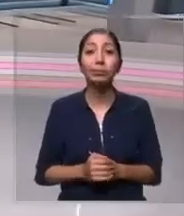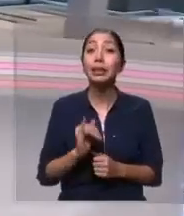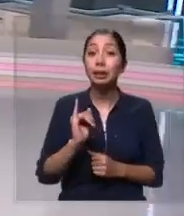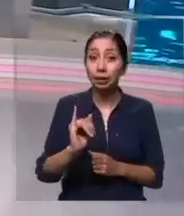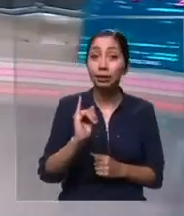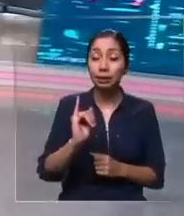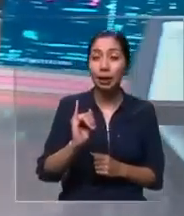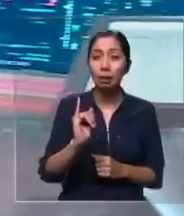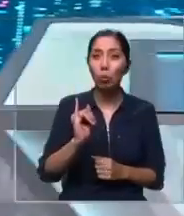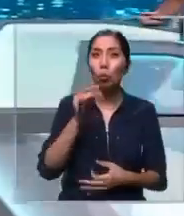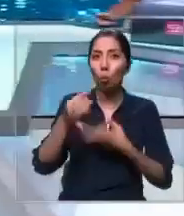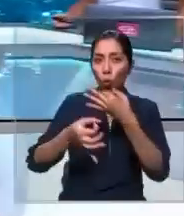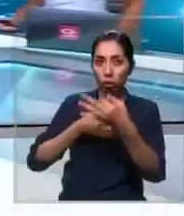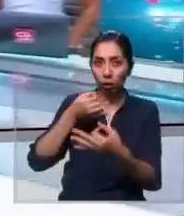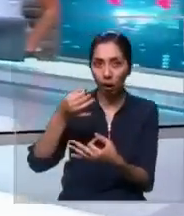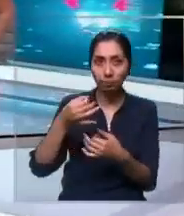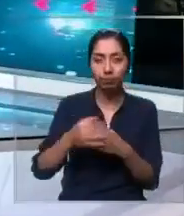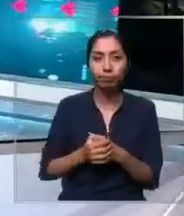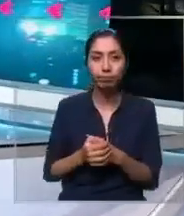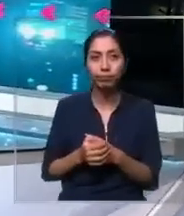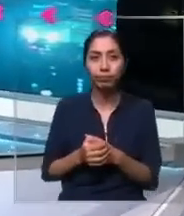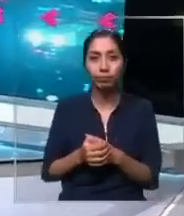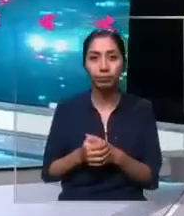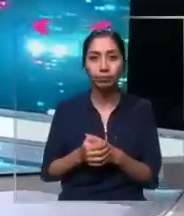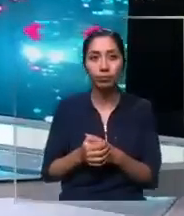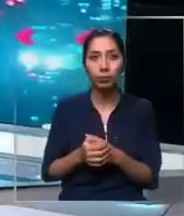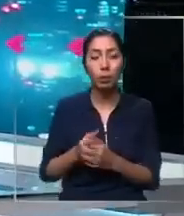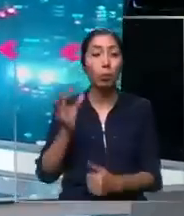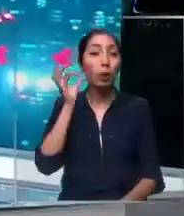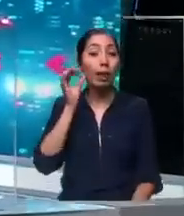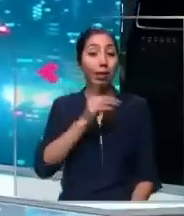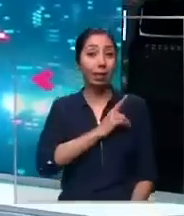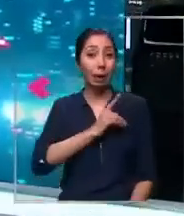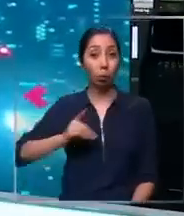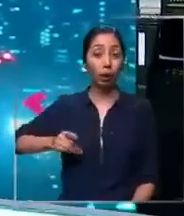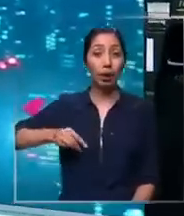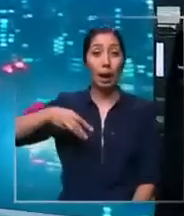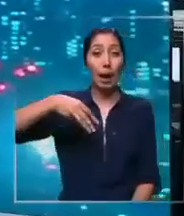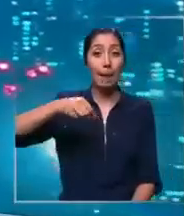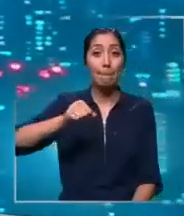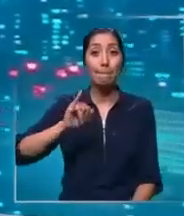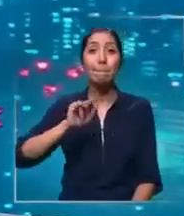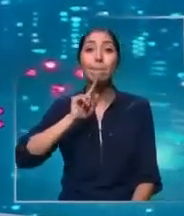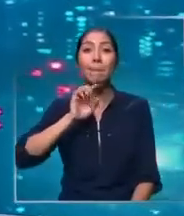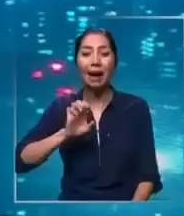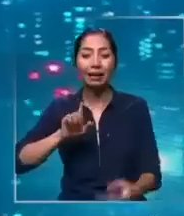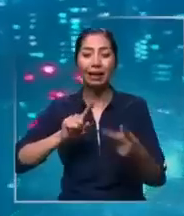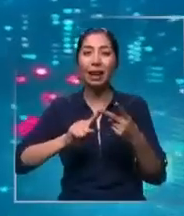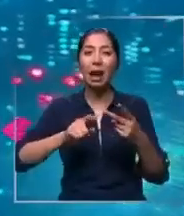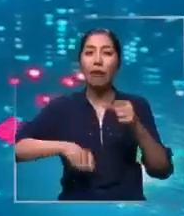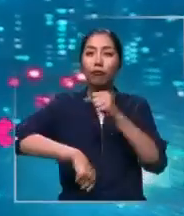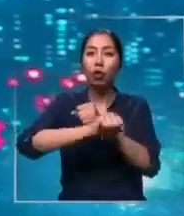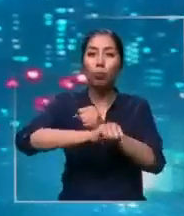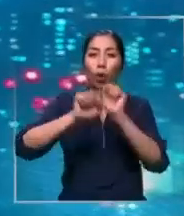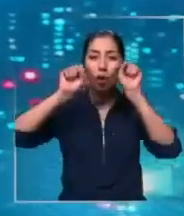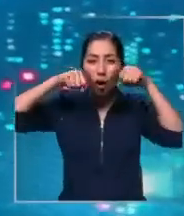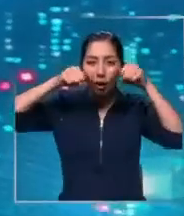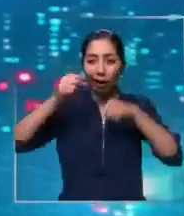contarles, Daniel, que el caso que involucra a la diputada Maite Orsini y a Jorge el Mago Valdivia sigue generando